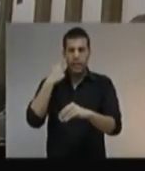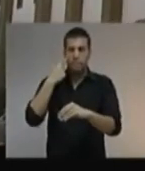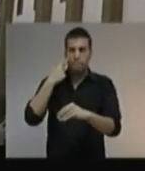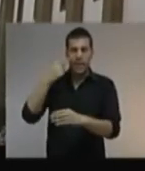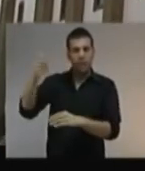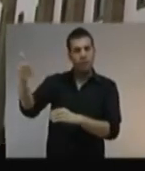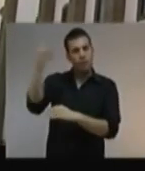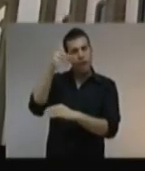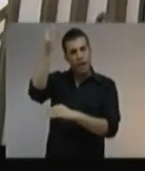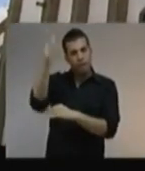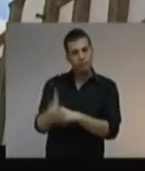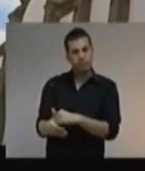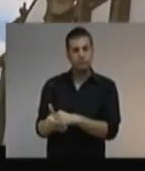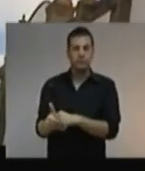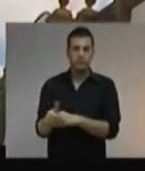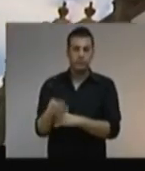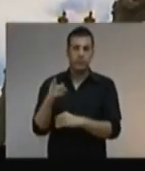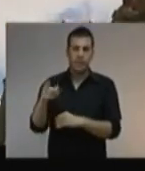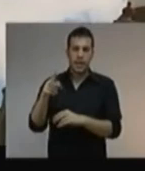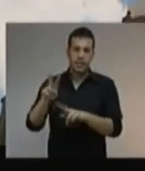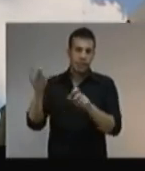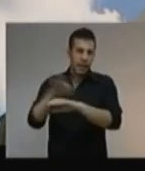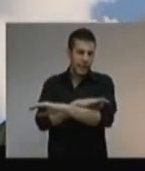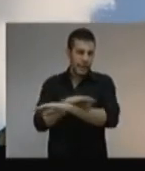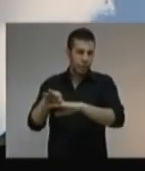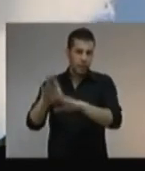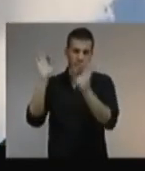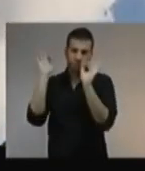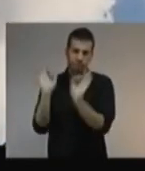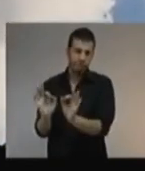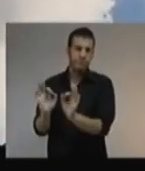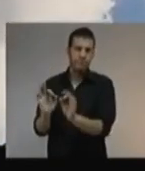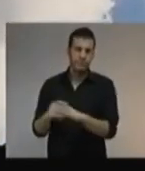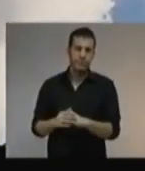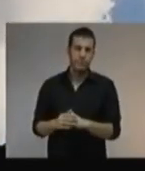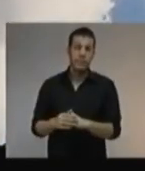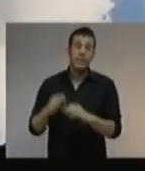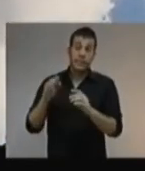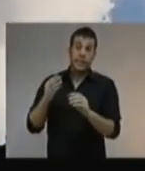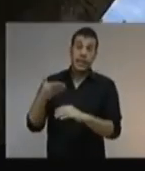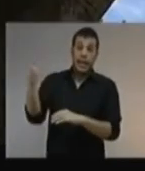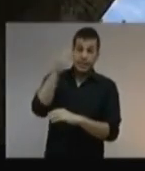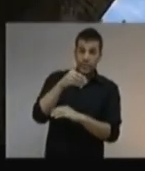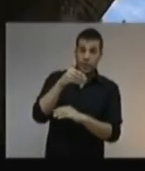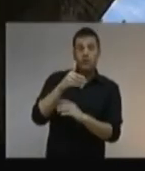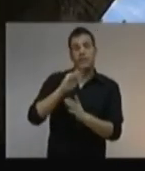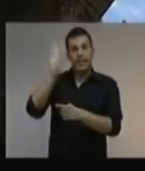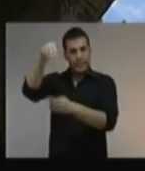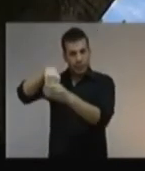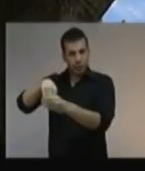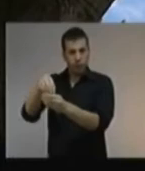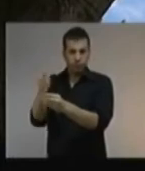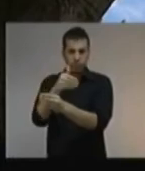un portento de arquitectura y exterior e interior. Vamos a hablar ahora, si le parece, un poco de